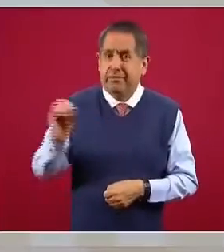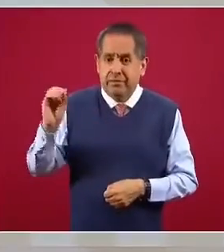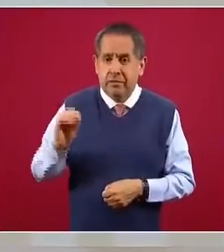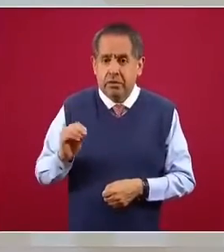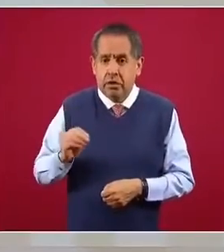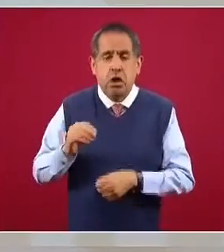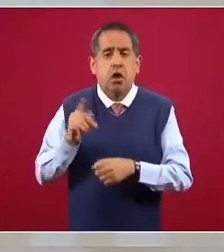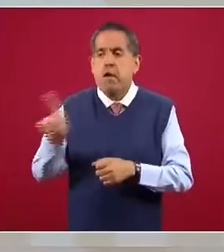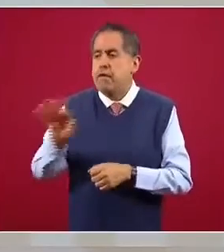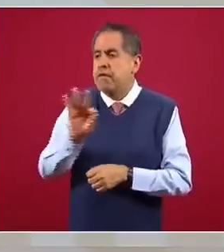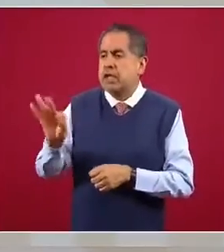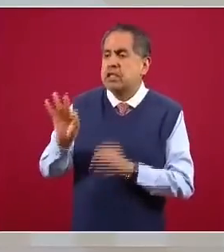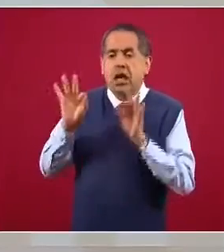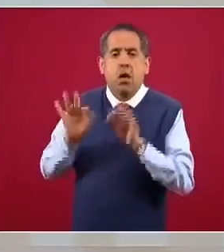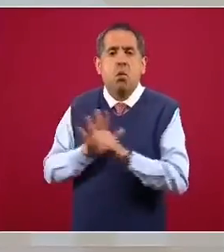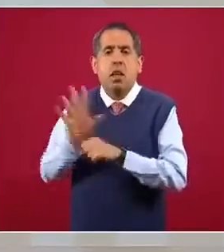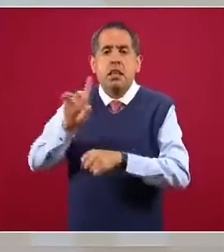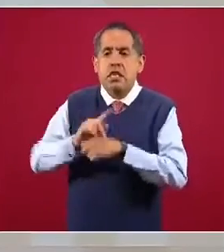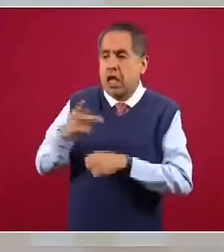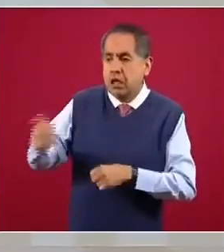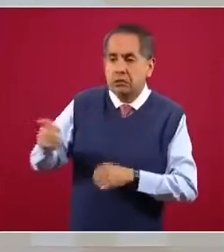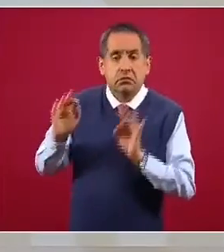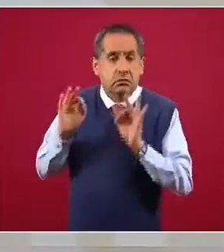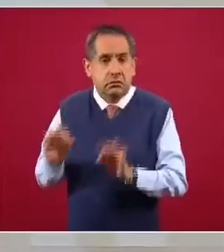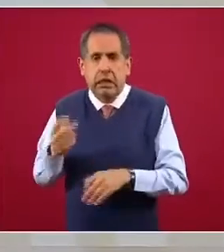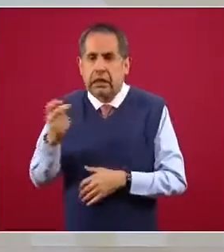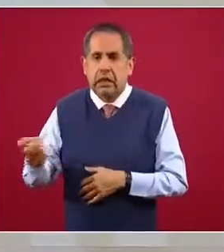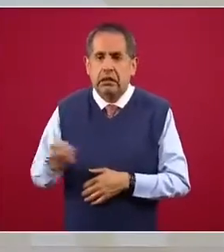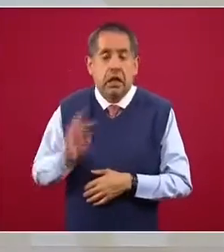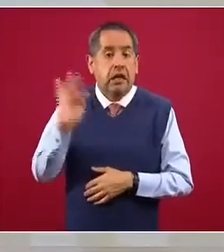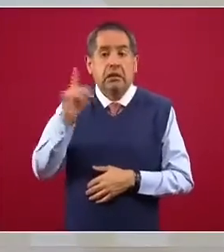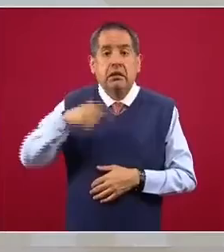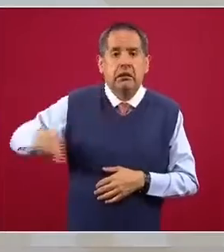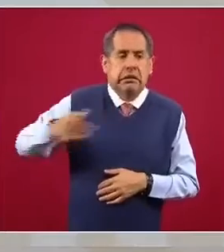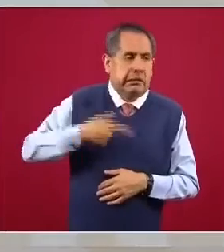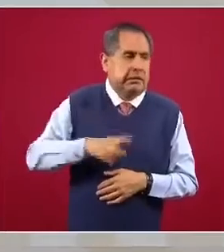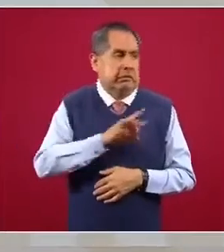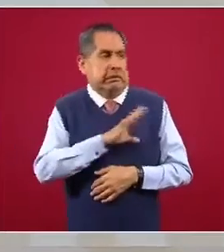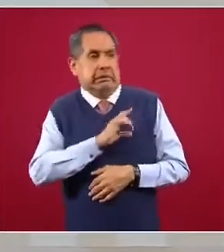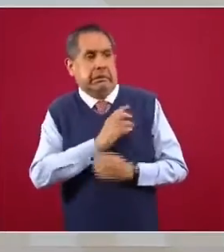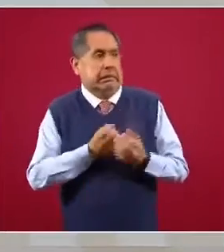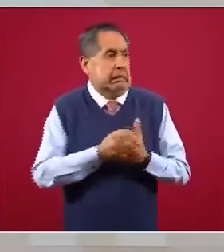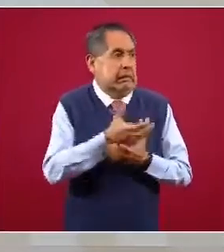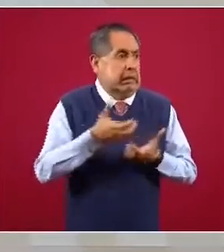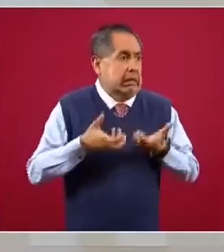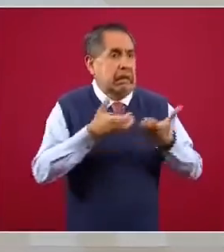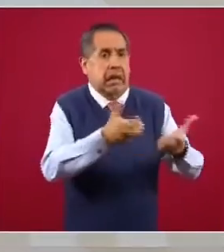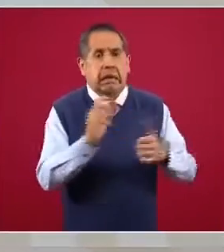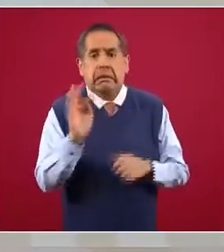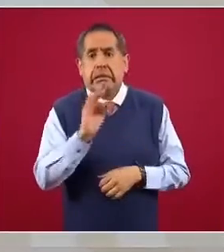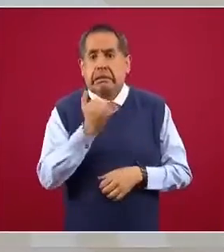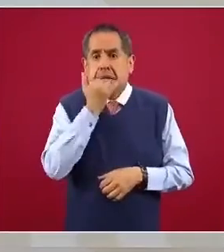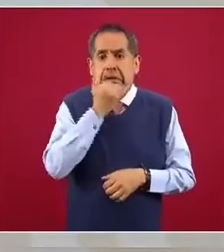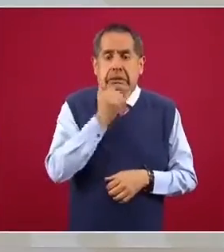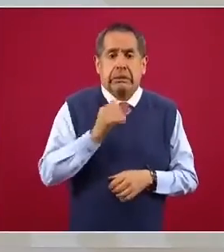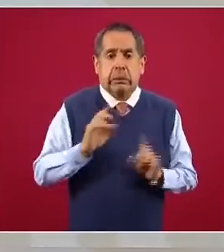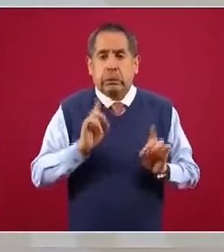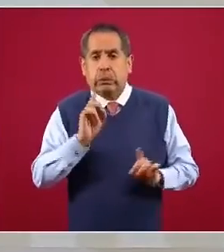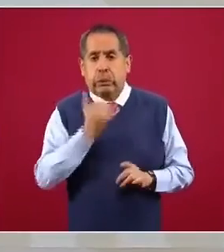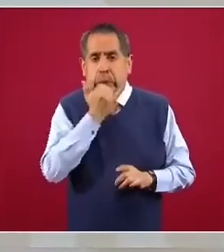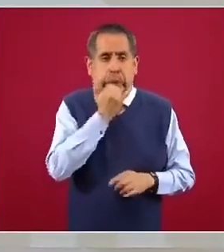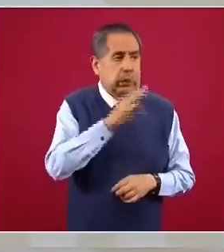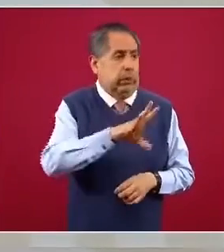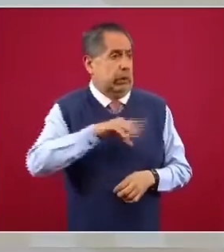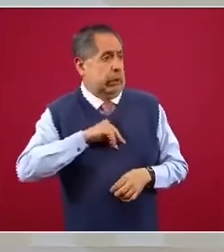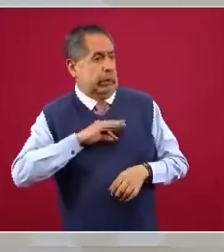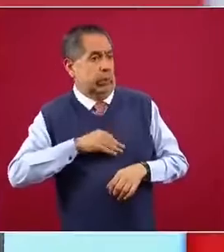en el calendario correspondiente. Si por alguna razón de temor de salir a la vía pública o salir a las consultas